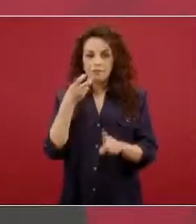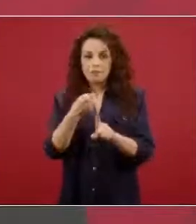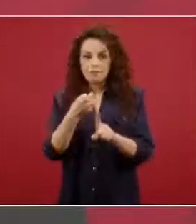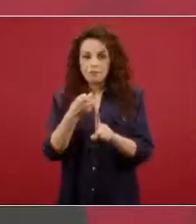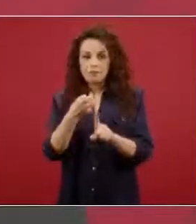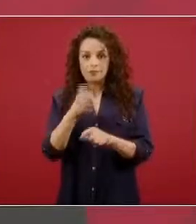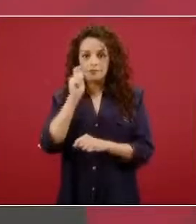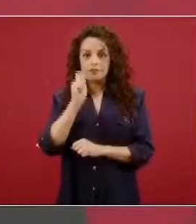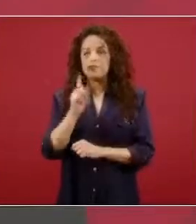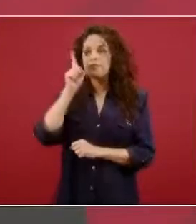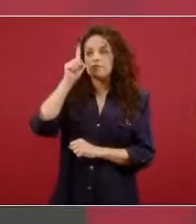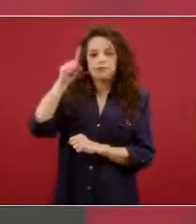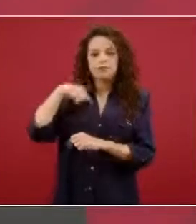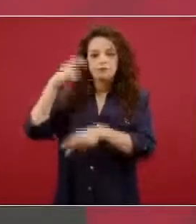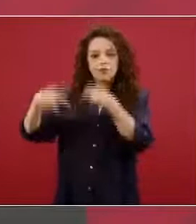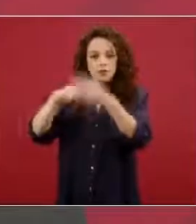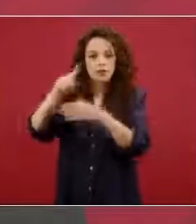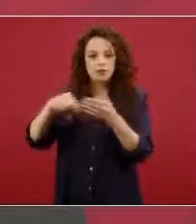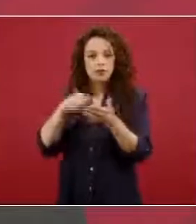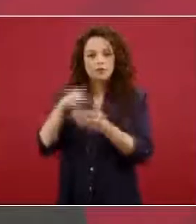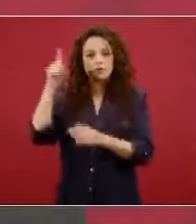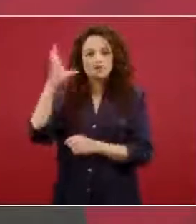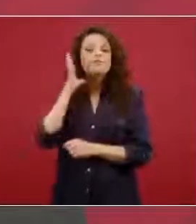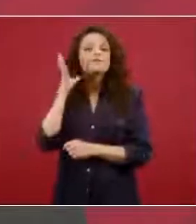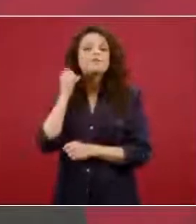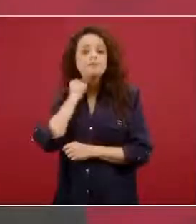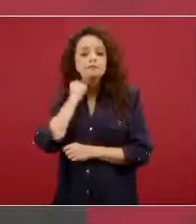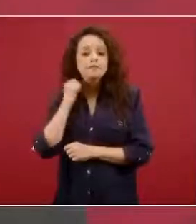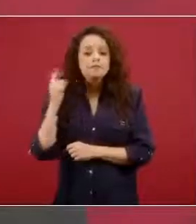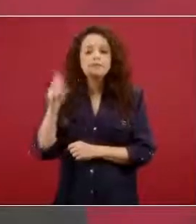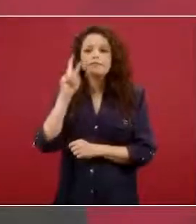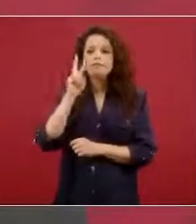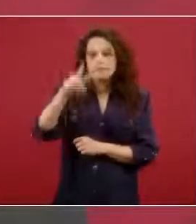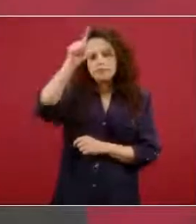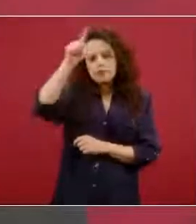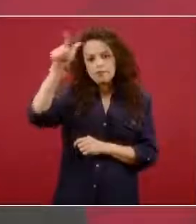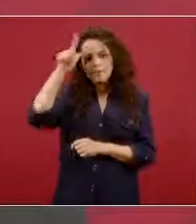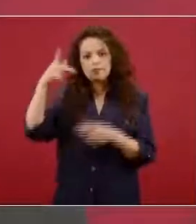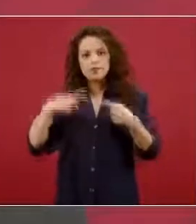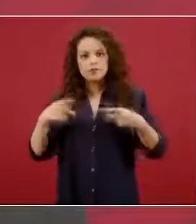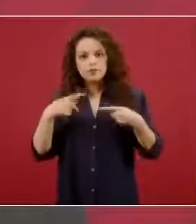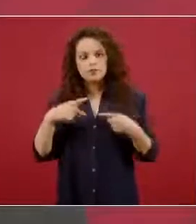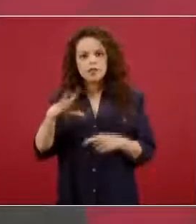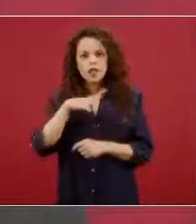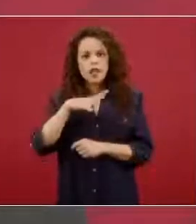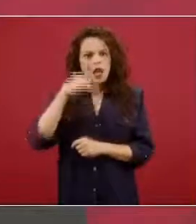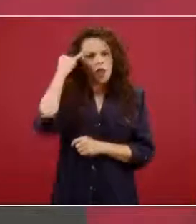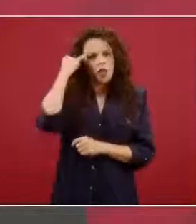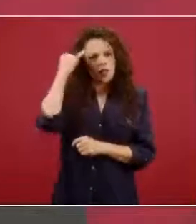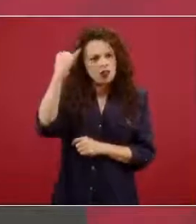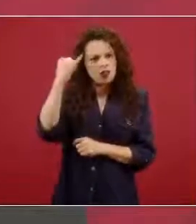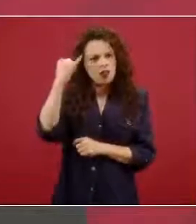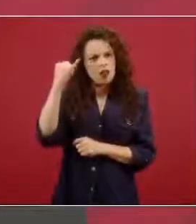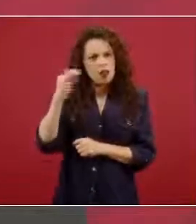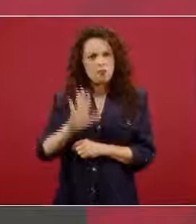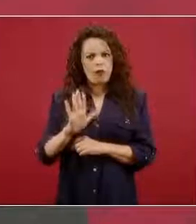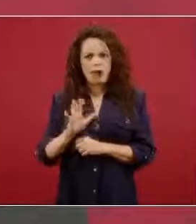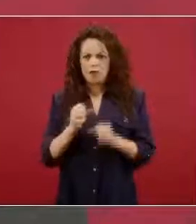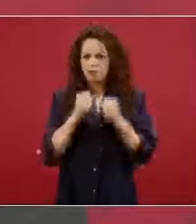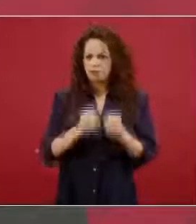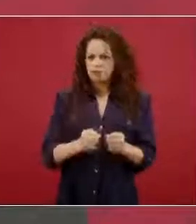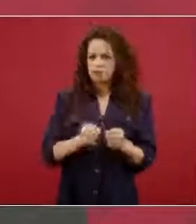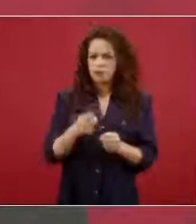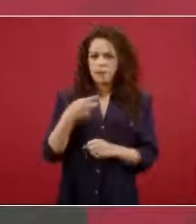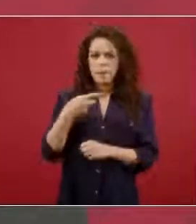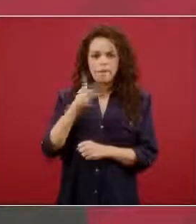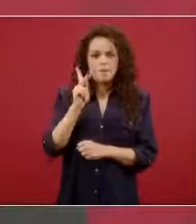comparecencia en el Senado de la República, identificamos personas que tienen ideas fijas y parecieran no